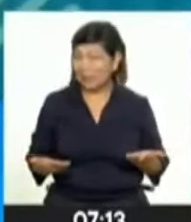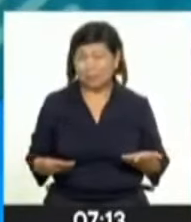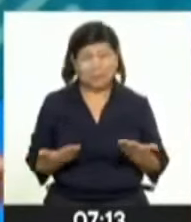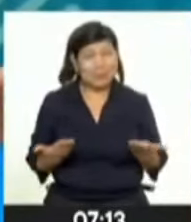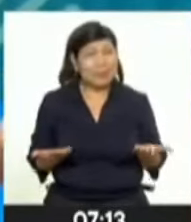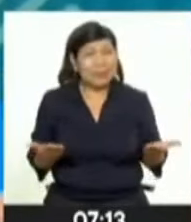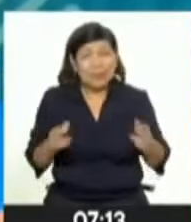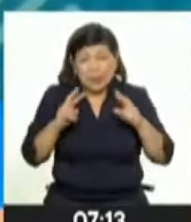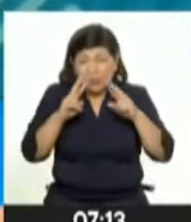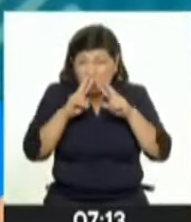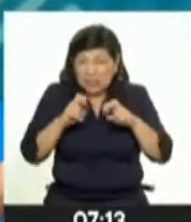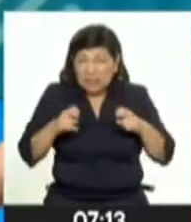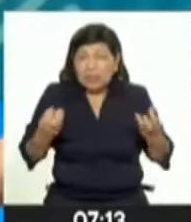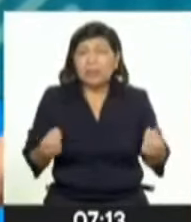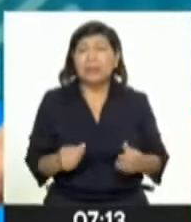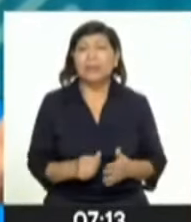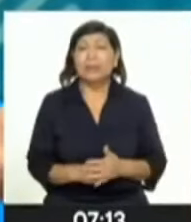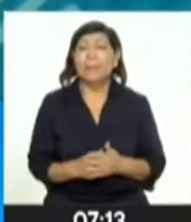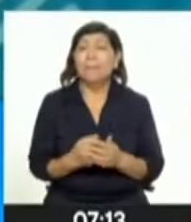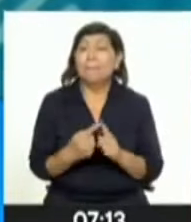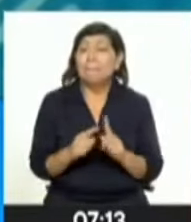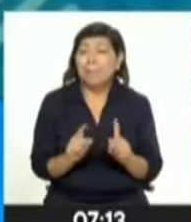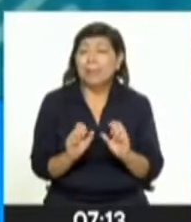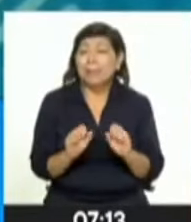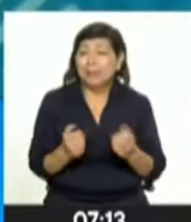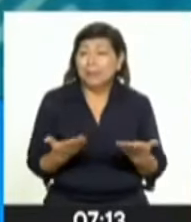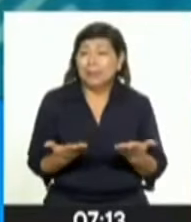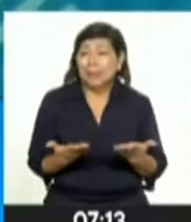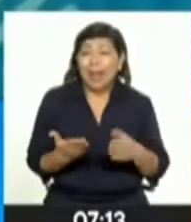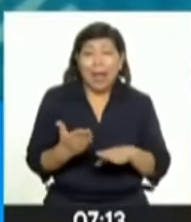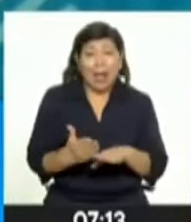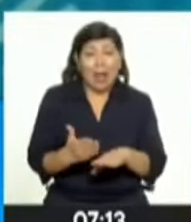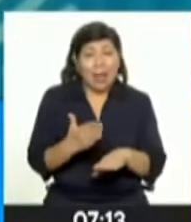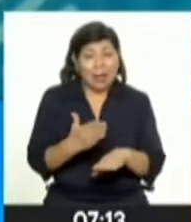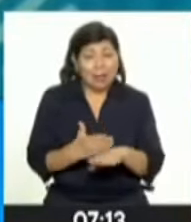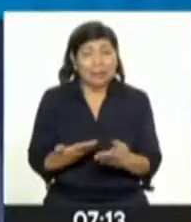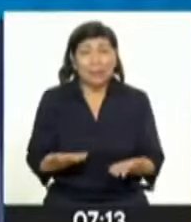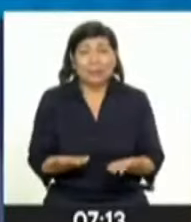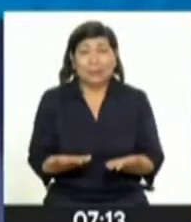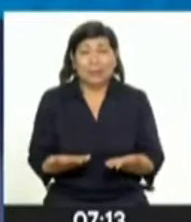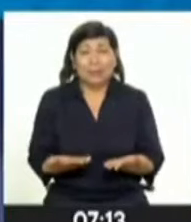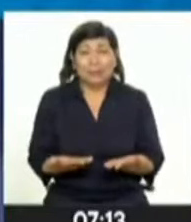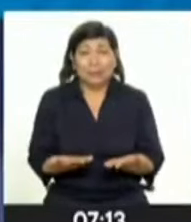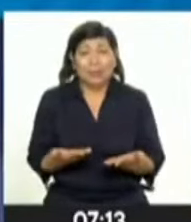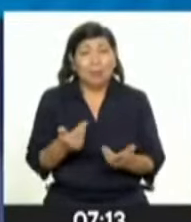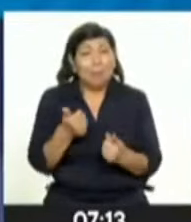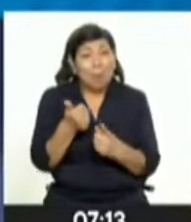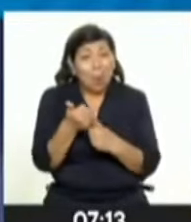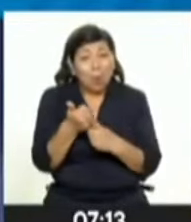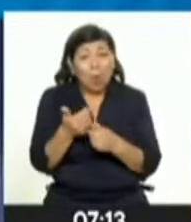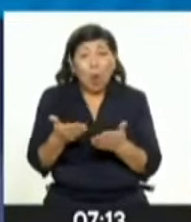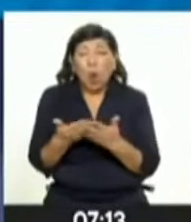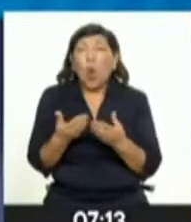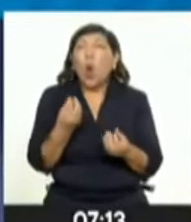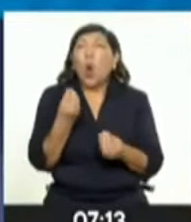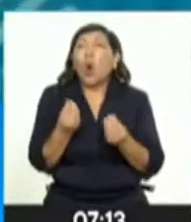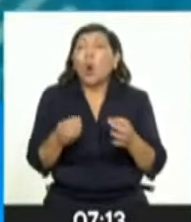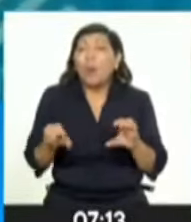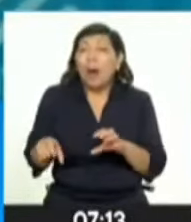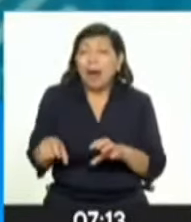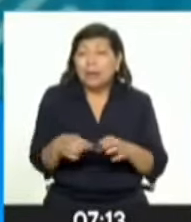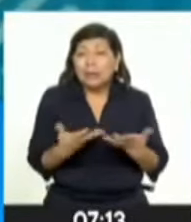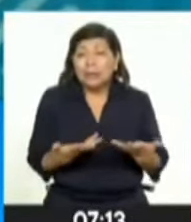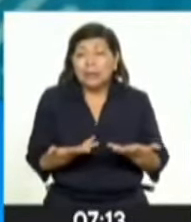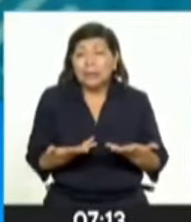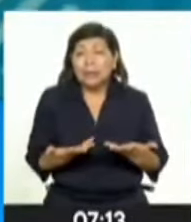materia, es materia de investigación, este caso puntual, pero se habría generado este hecho dentro del propio colegio. ¿Cómo se están articulando